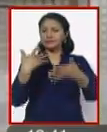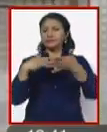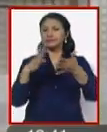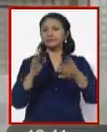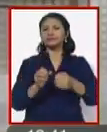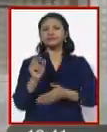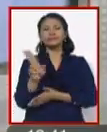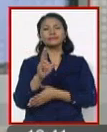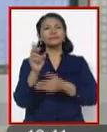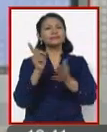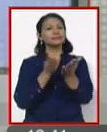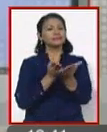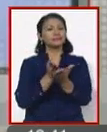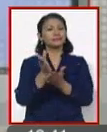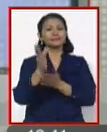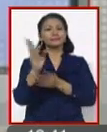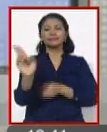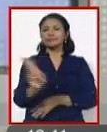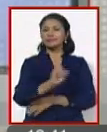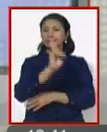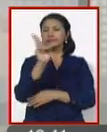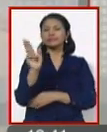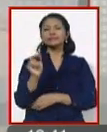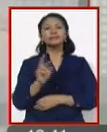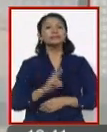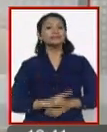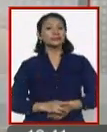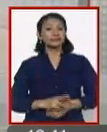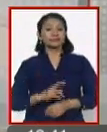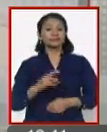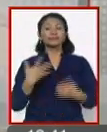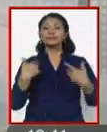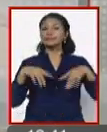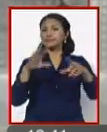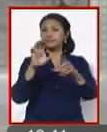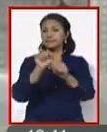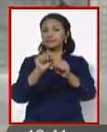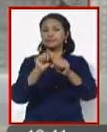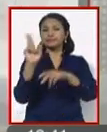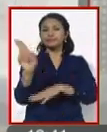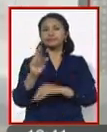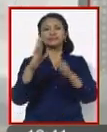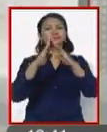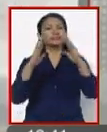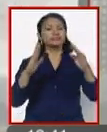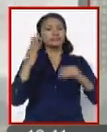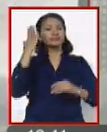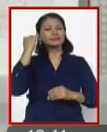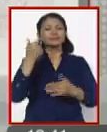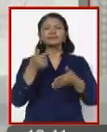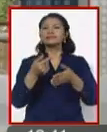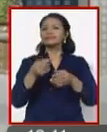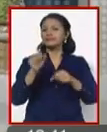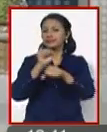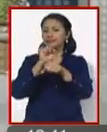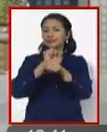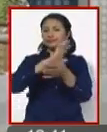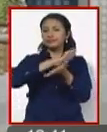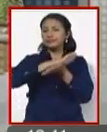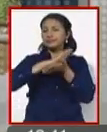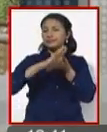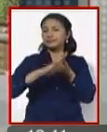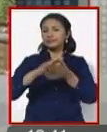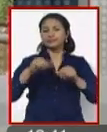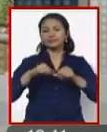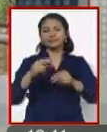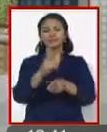Estudiantes de la carrera de Derecho de la Universidad Autónoma Gabriel René Moreno tomaron el campus universitario exigiendo que realicen los trabajos de limpieza